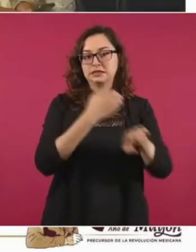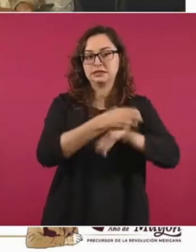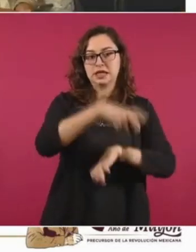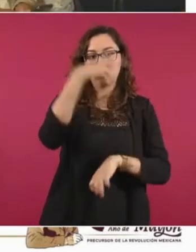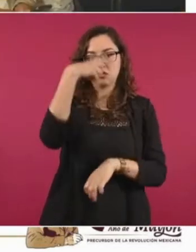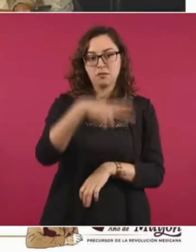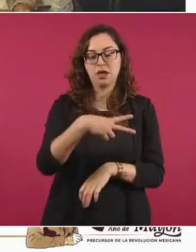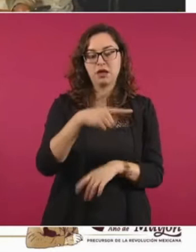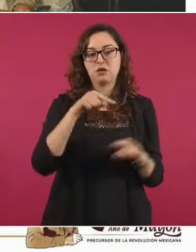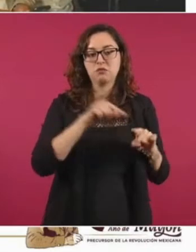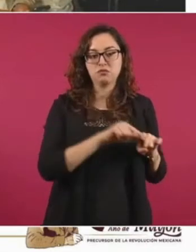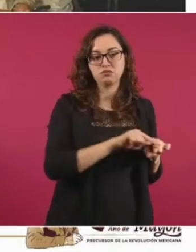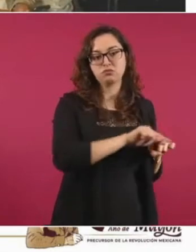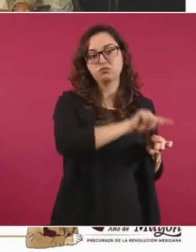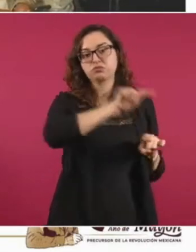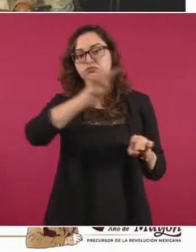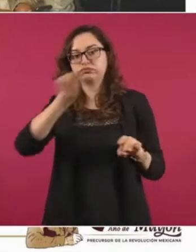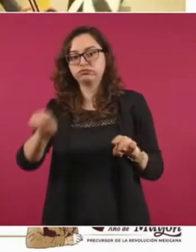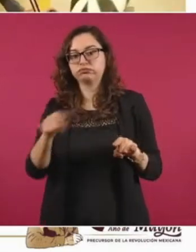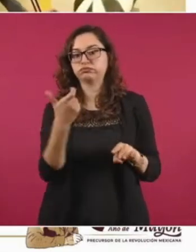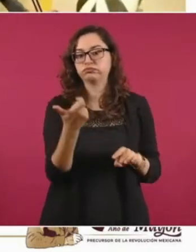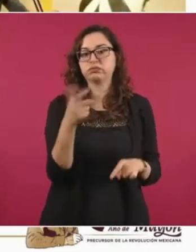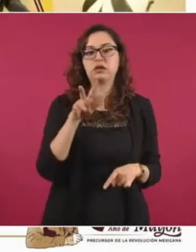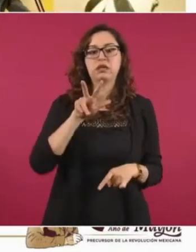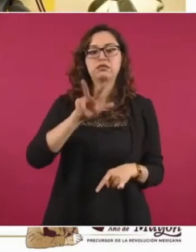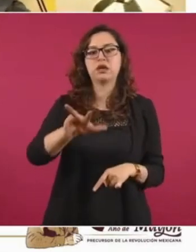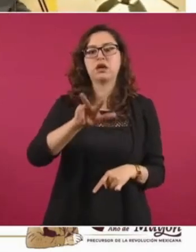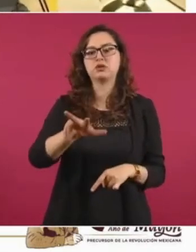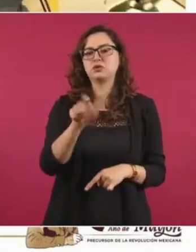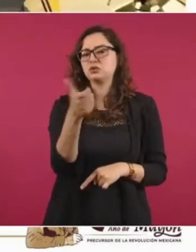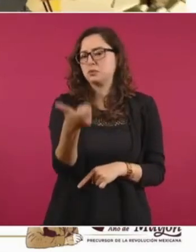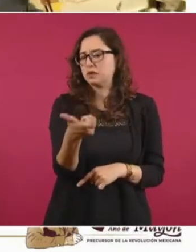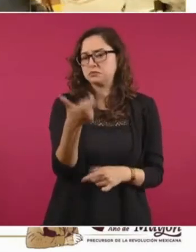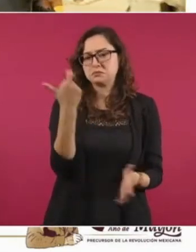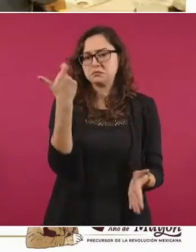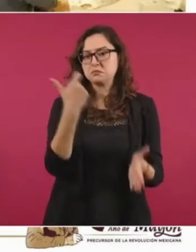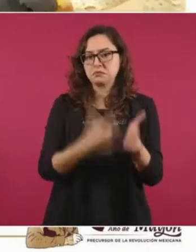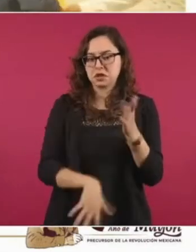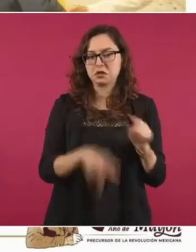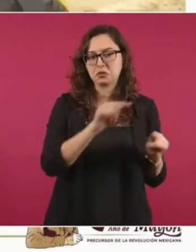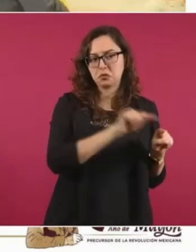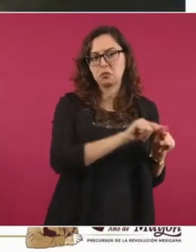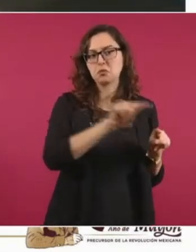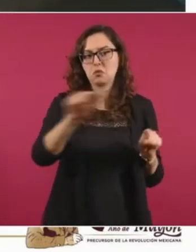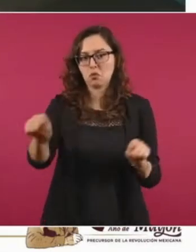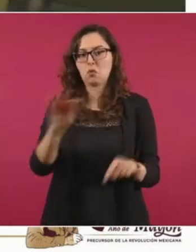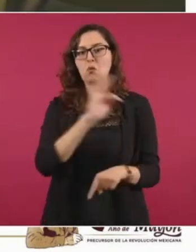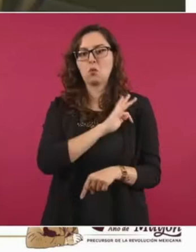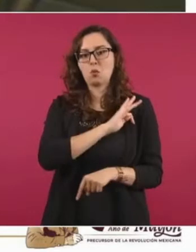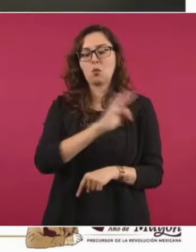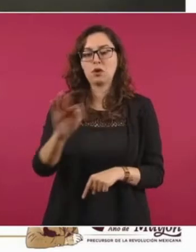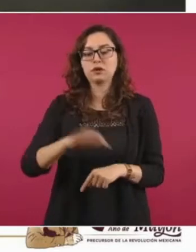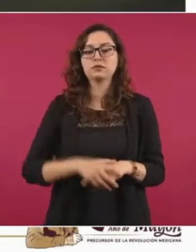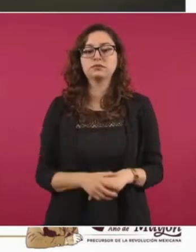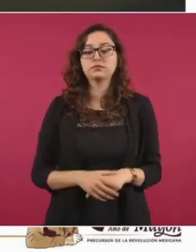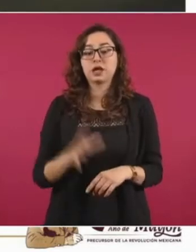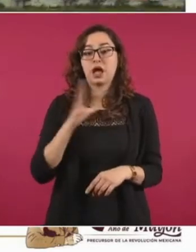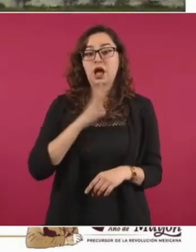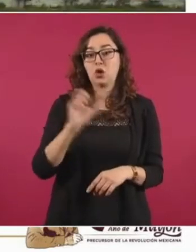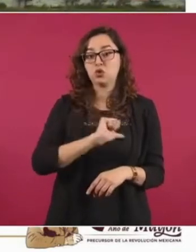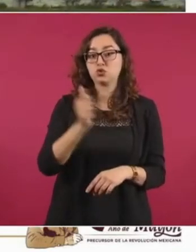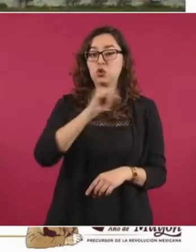el AIFA con un precio de 18 pesos en esa ruta. Tenemos algunos puntos distantes, como es